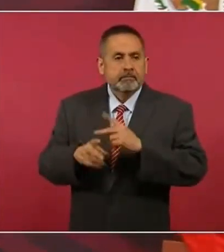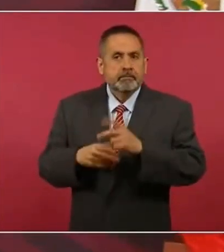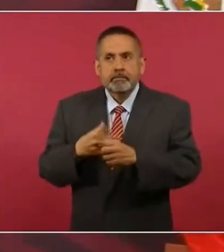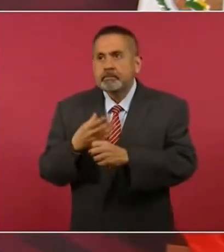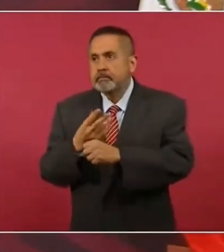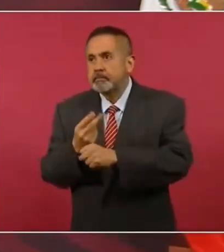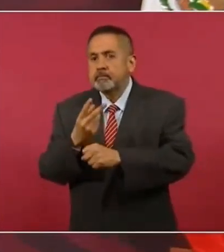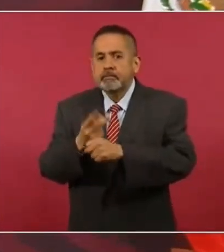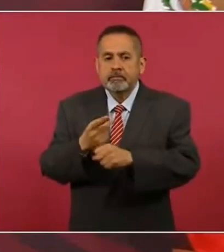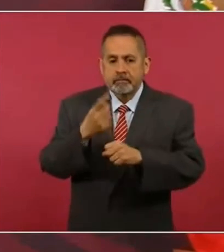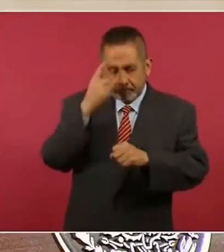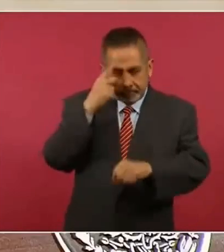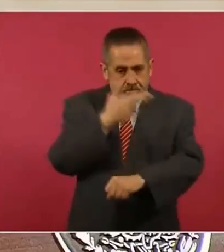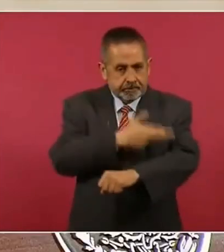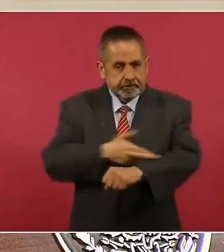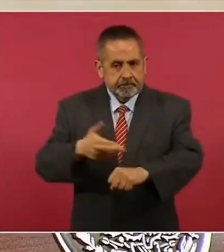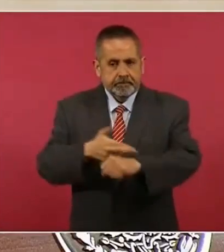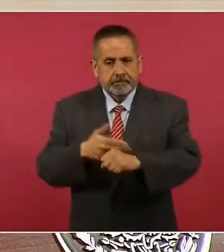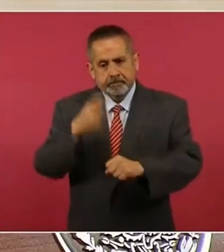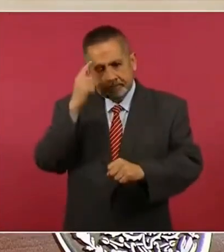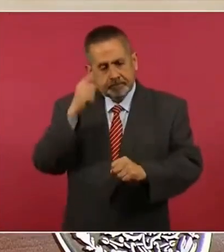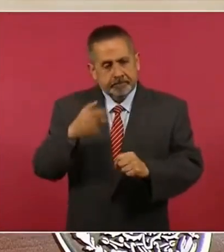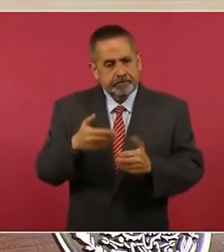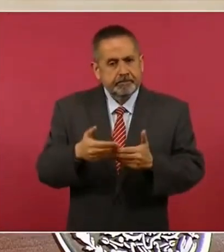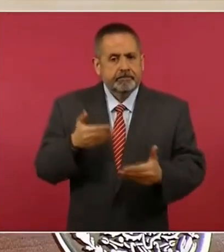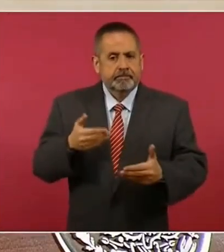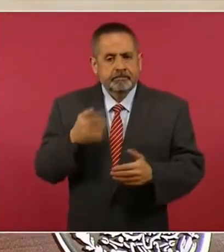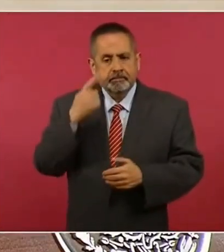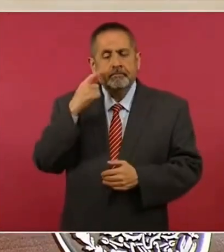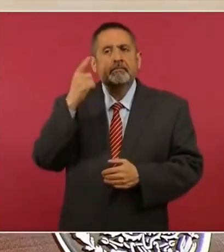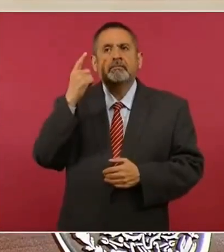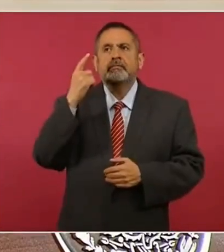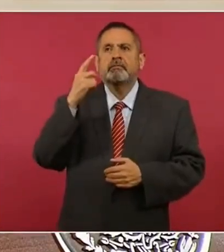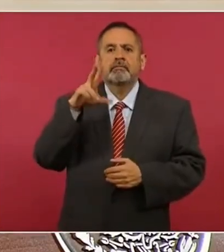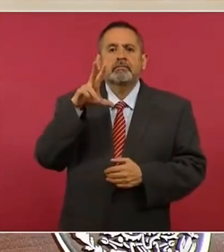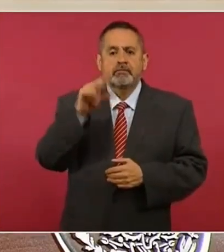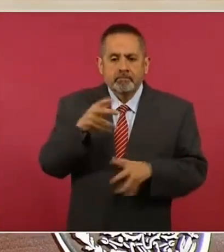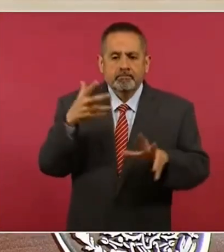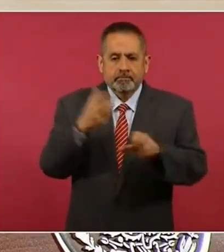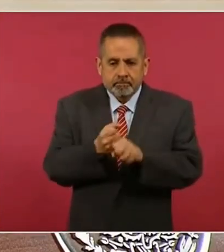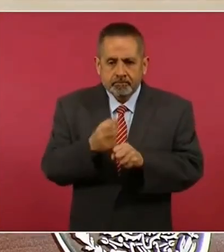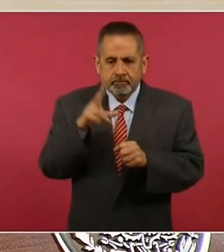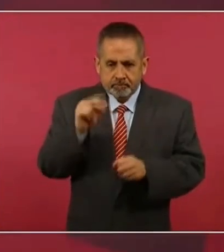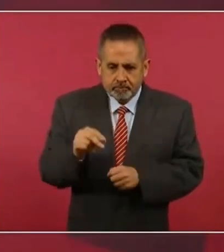para evitar estos accidentes.